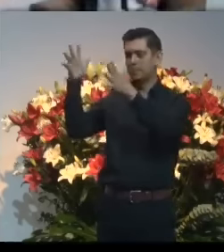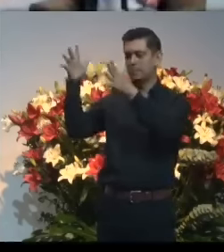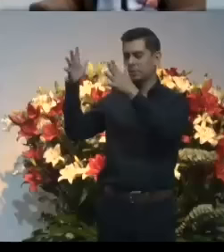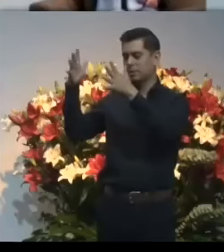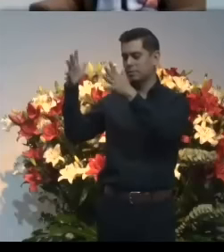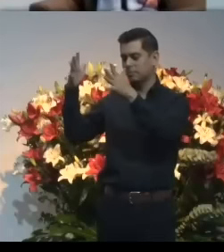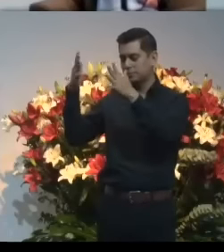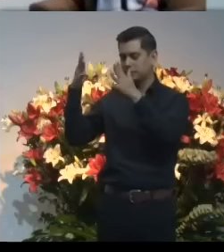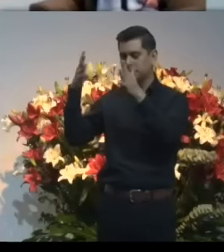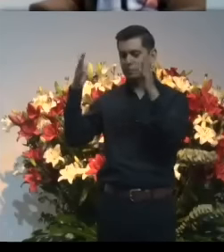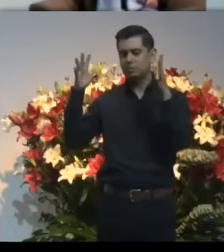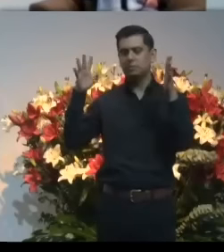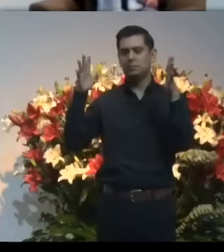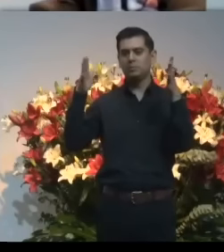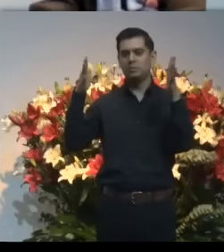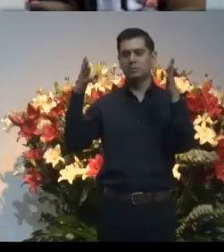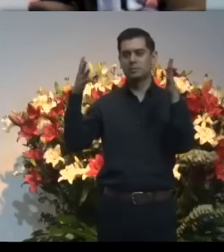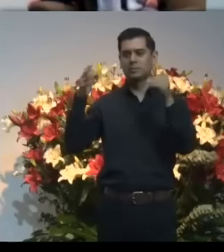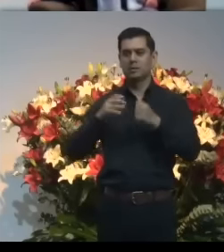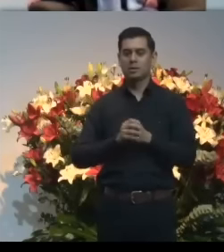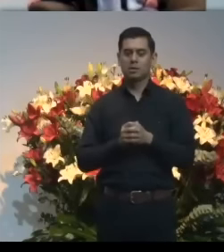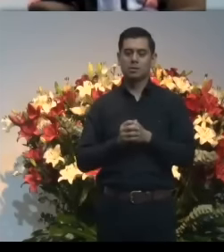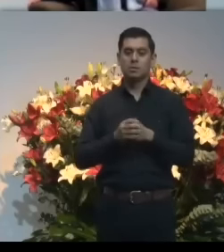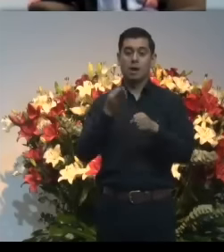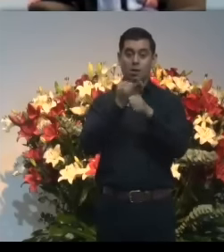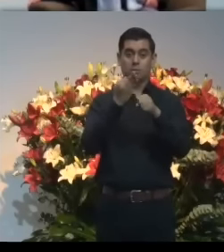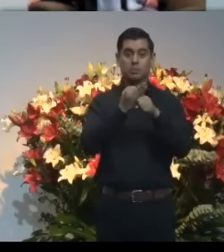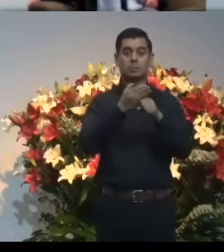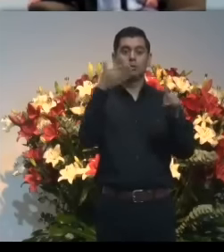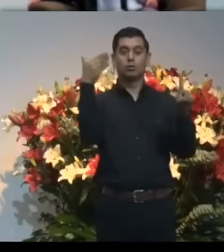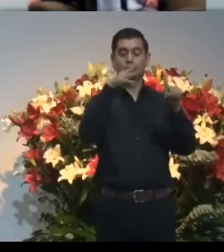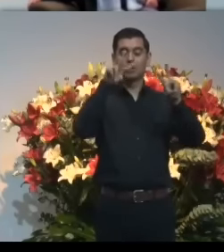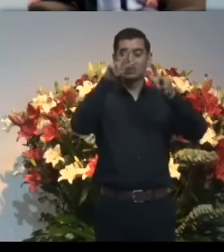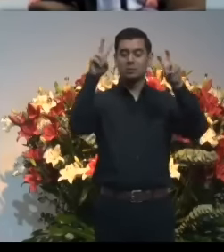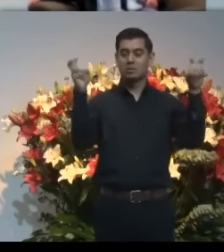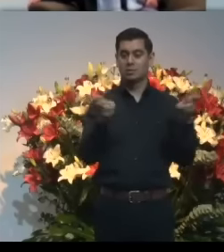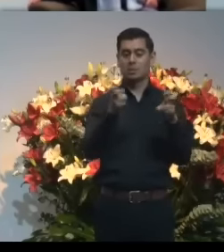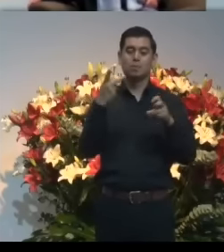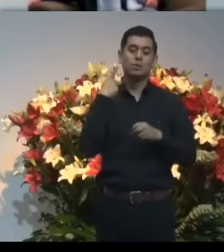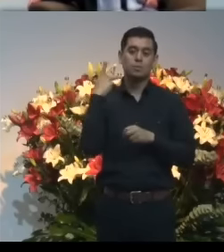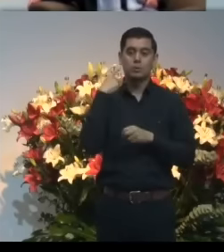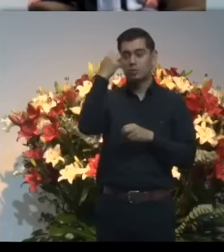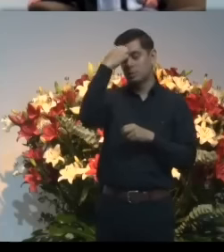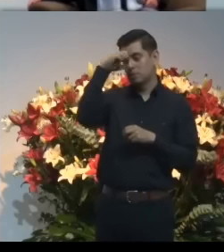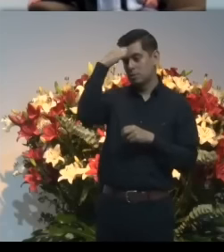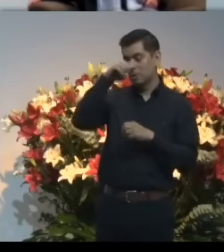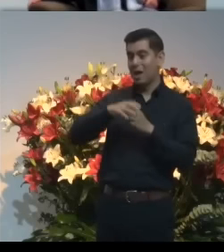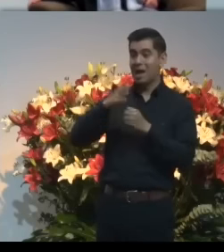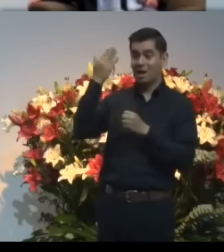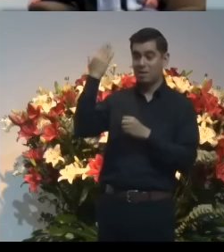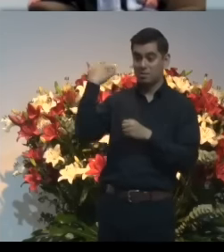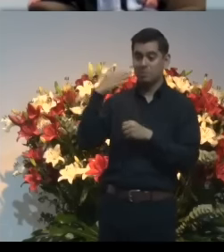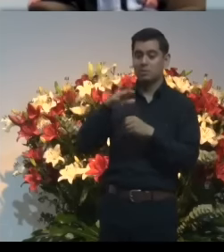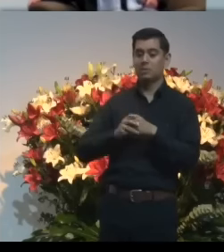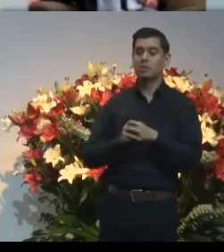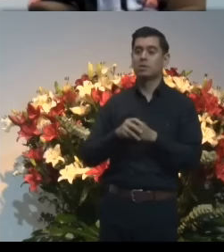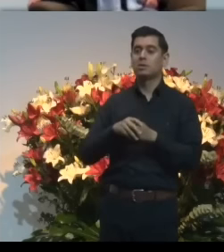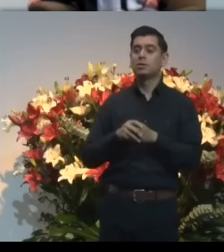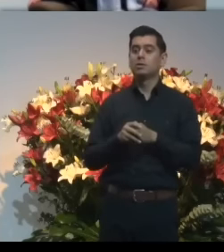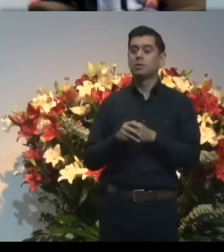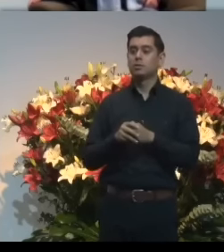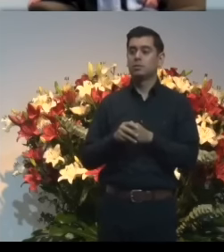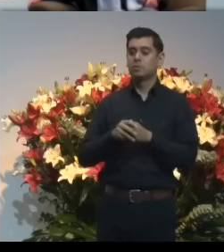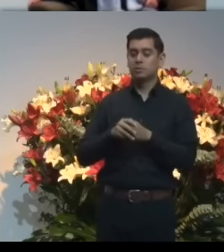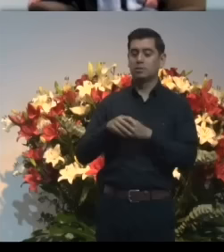Ahora vamos a movernos a política exterior. Ante el reciente asalto a la embajada mexicana en Quito, ¿cómo imaginas el papel